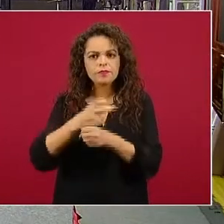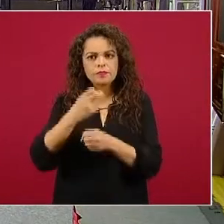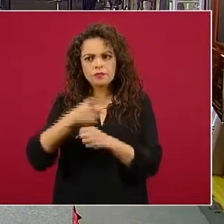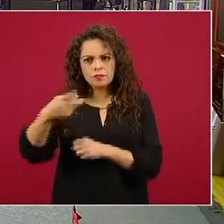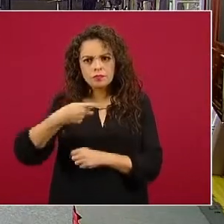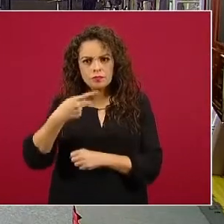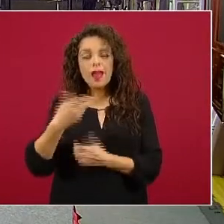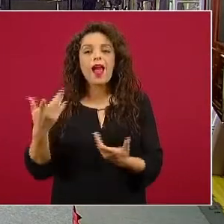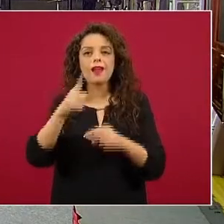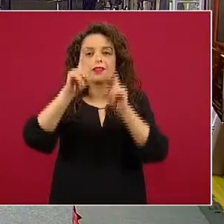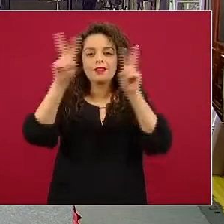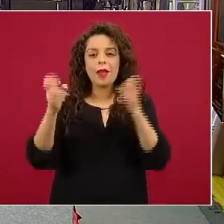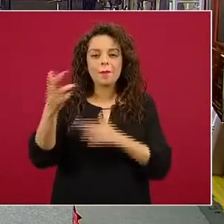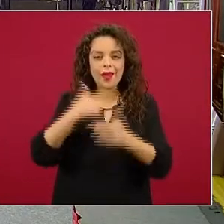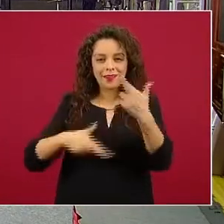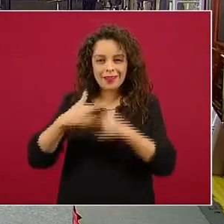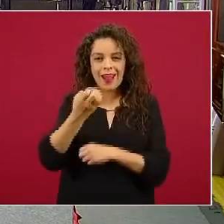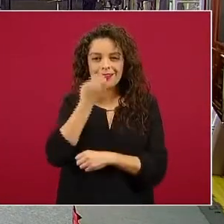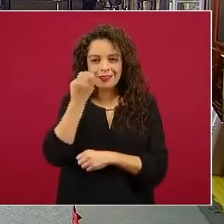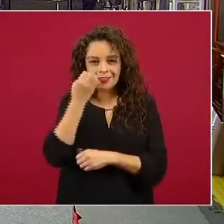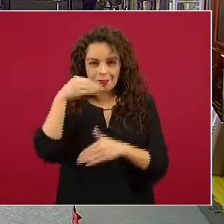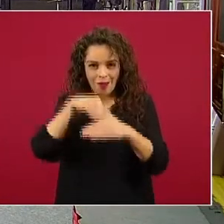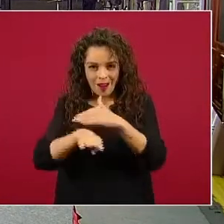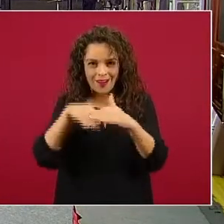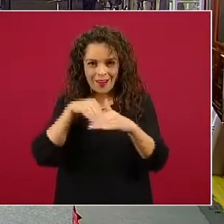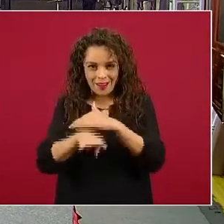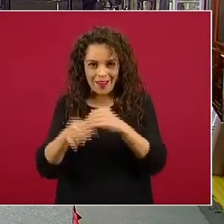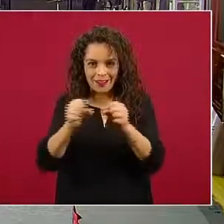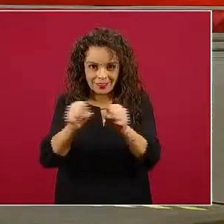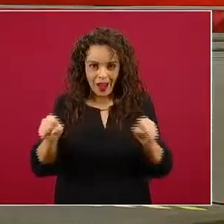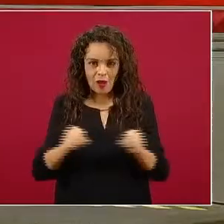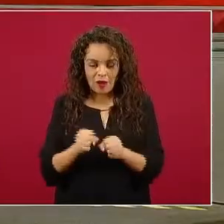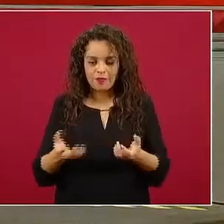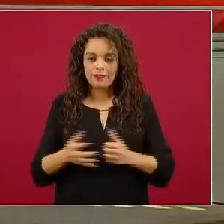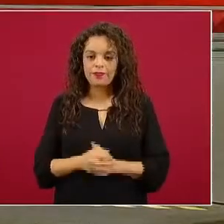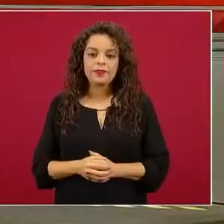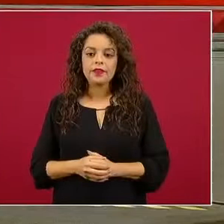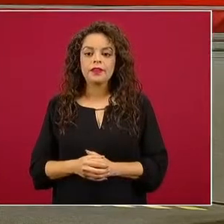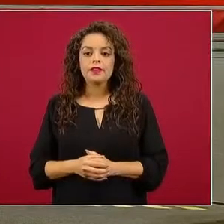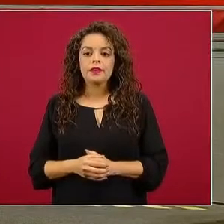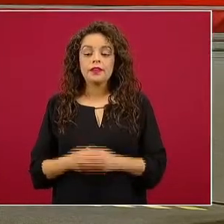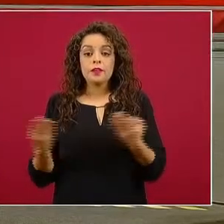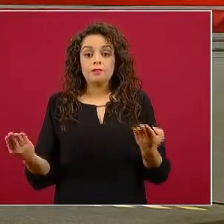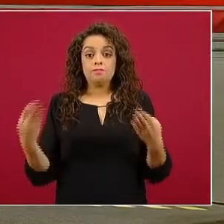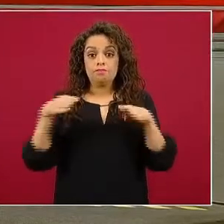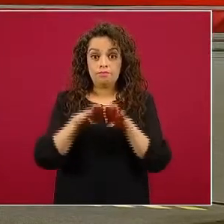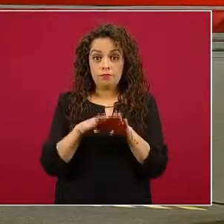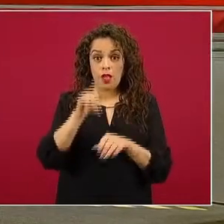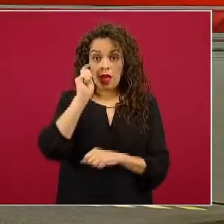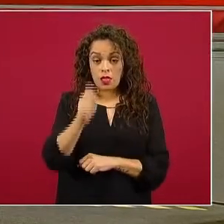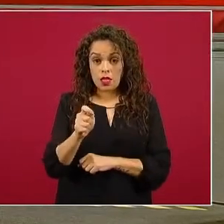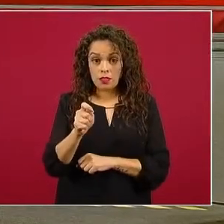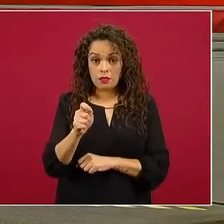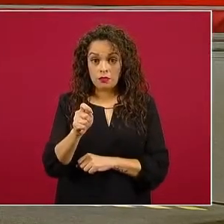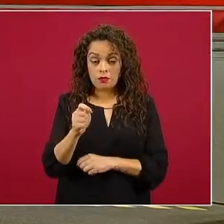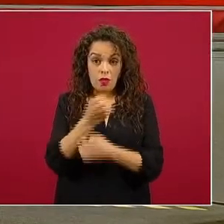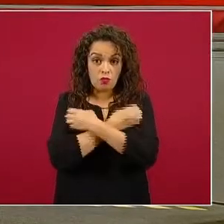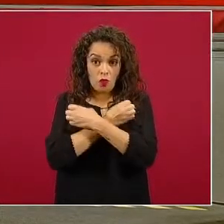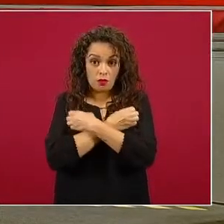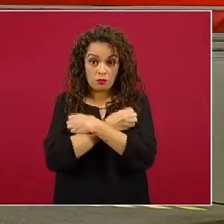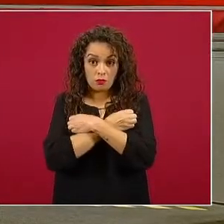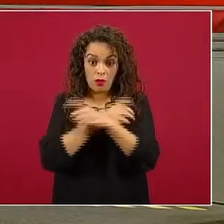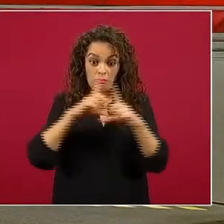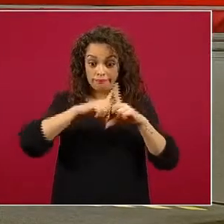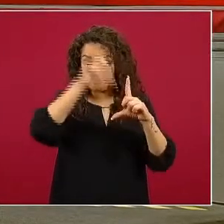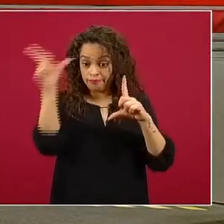Regreso a clases. Sí, la suspensión temporal del sistema, de la actividad en el Sistema Educativo Nacional